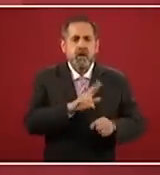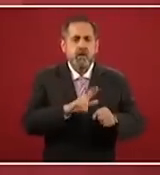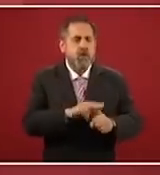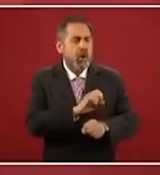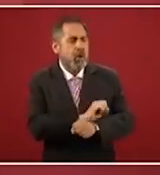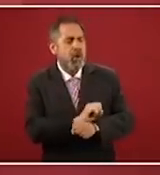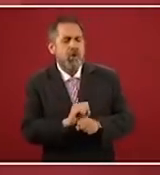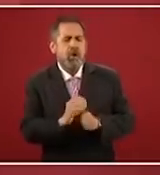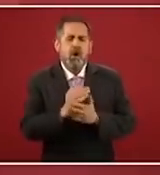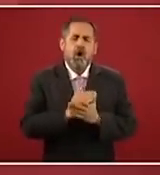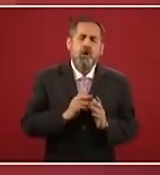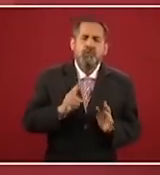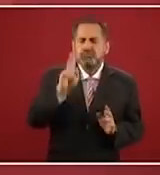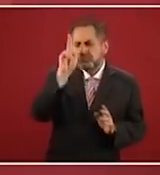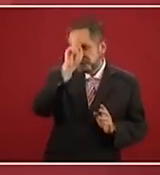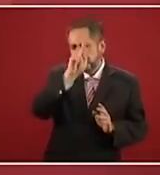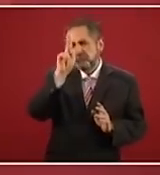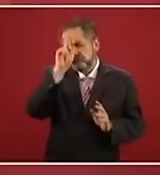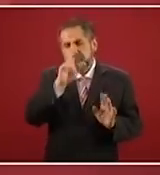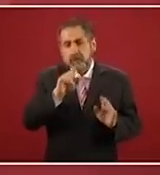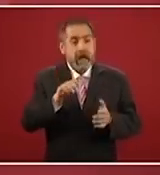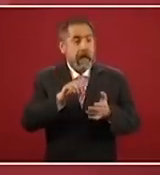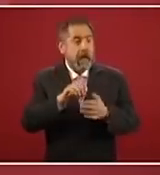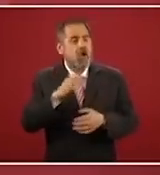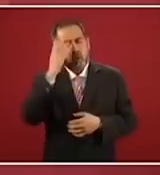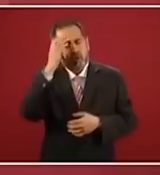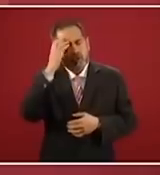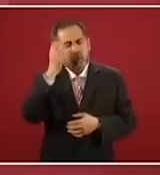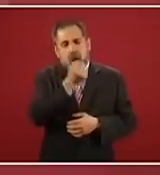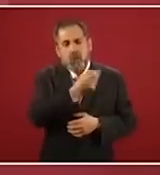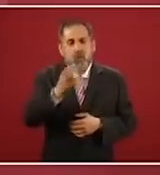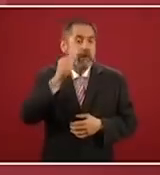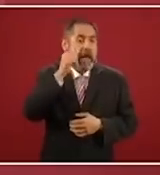Conozco casos, ayer hablamos de eso,